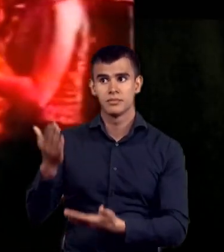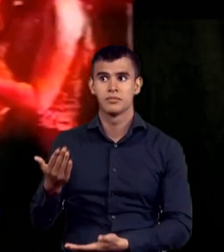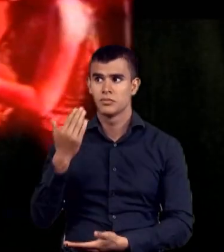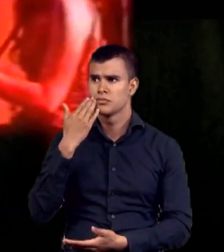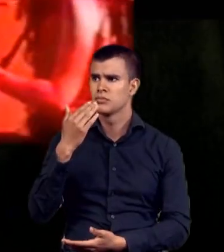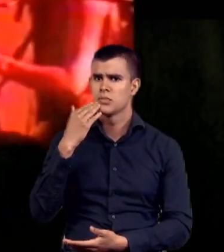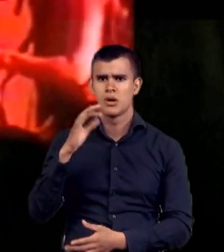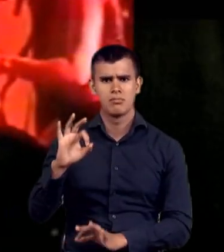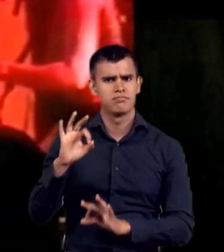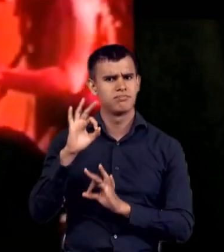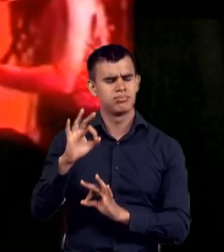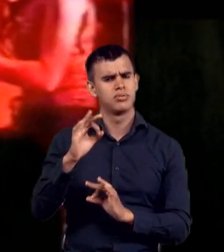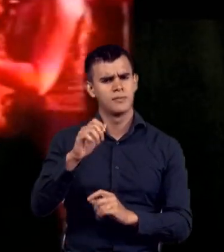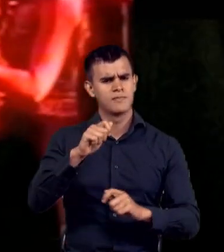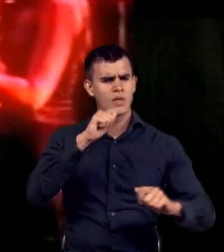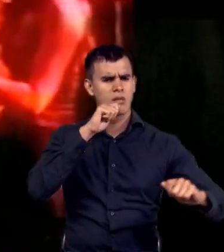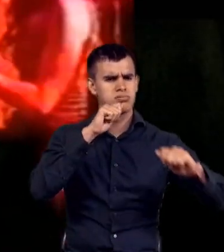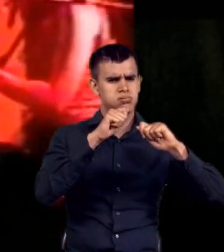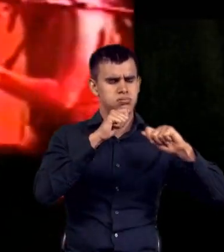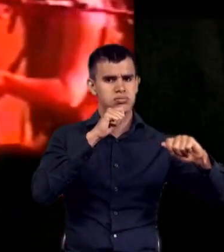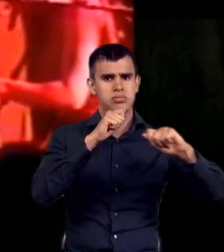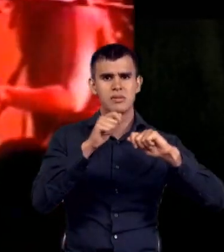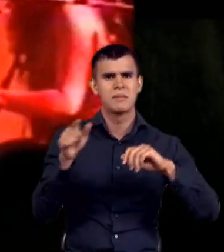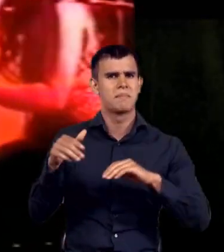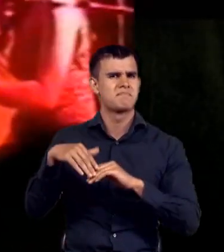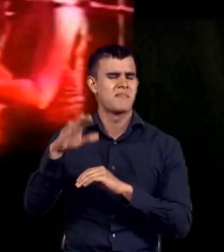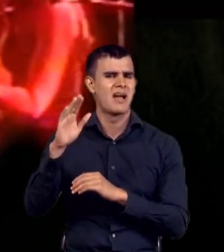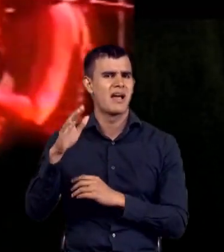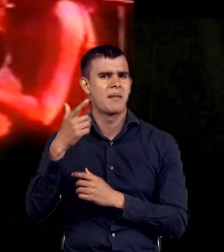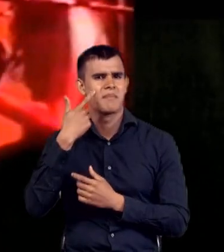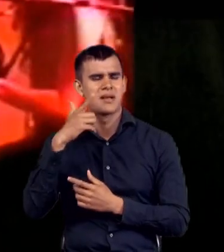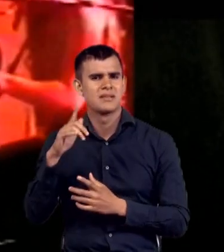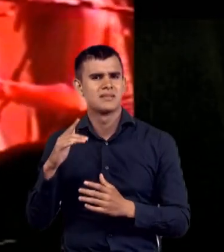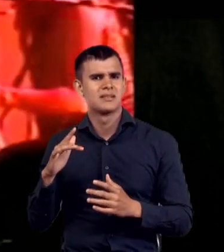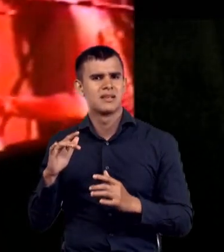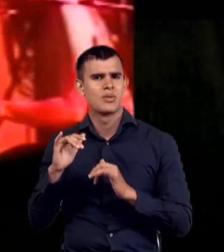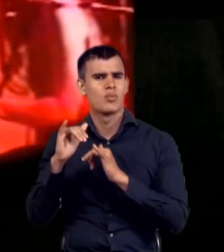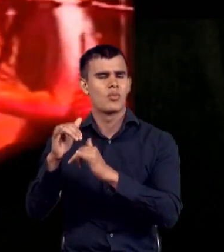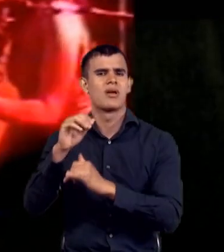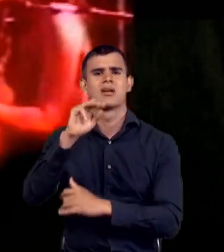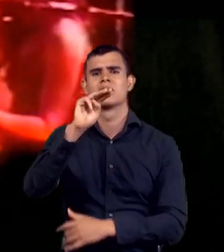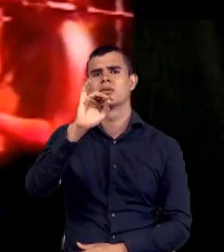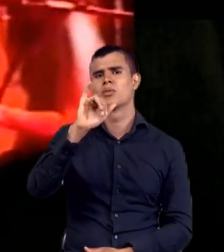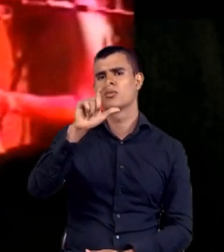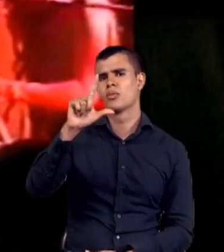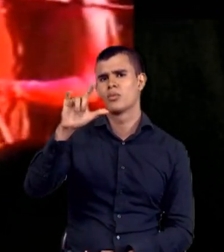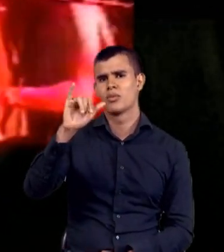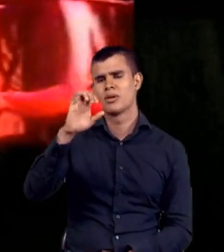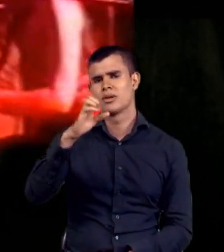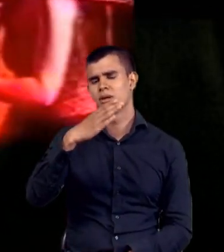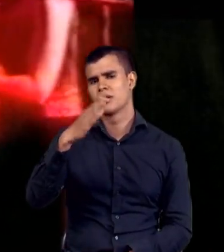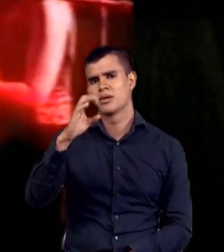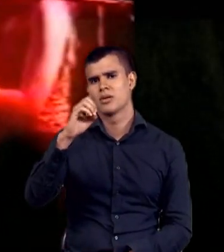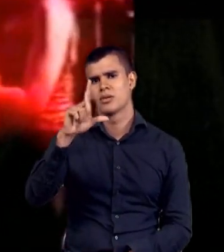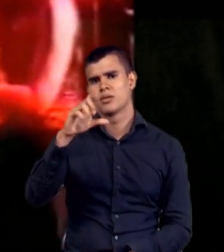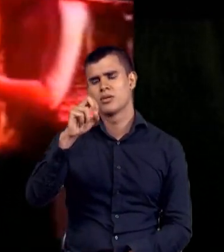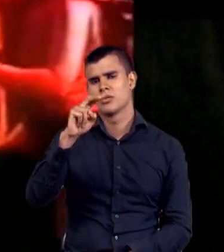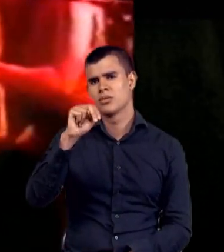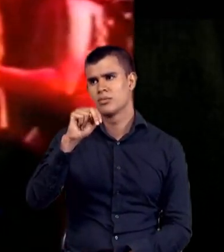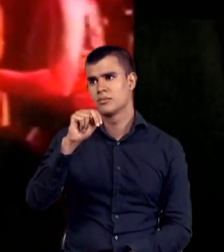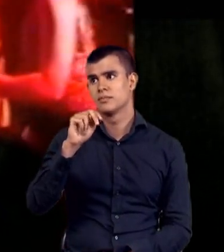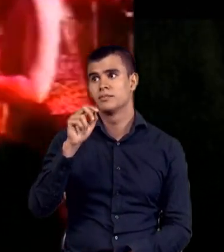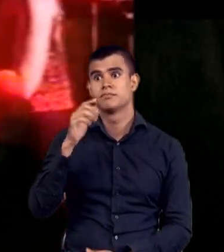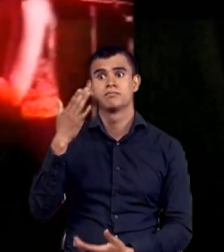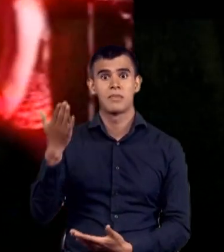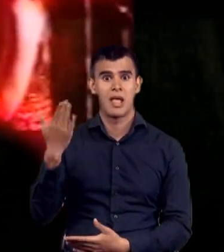mujer que toca muy bien su trombón, un trombón estilo Willy Colón, rajado, fuerte. Y la experiencia que vivimos